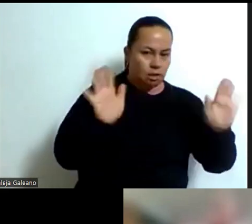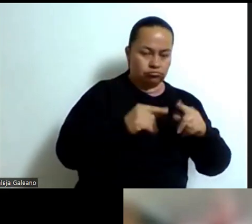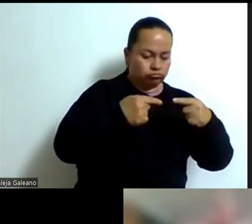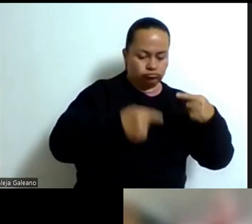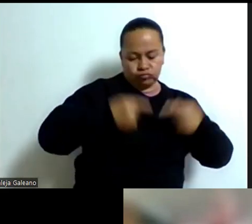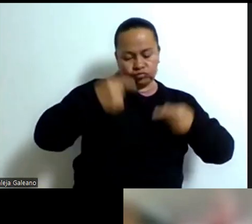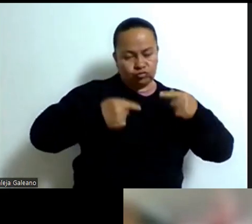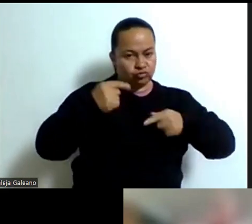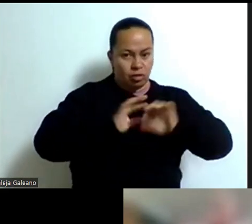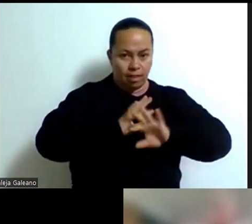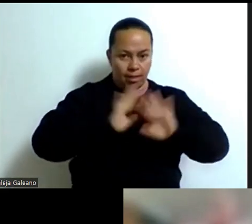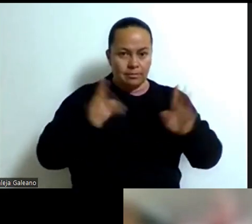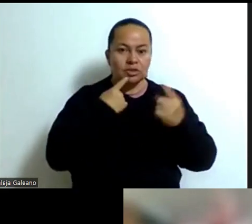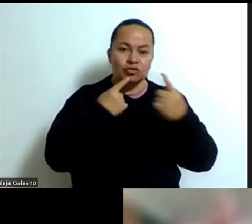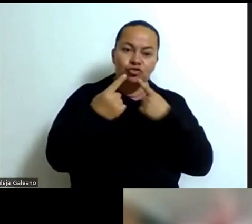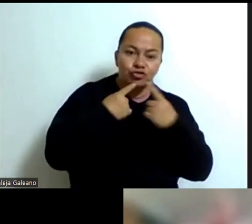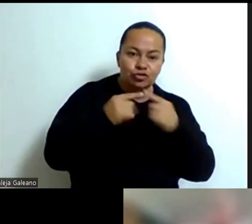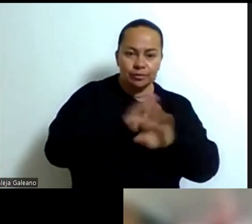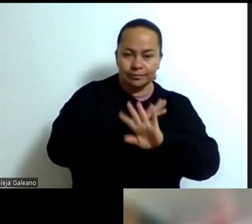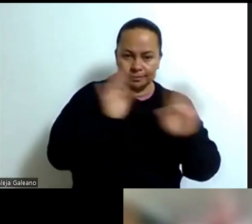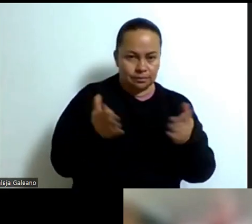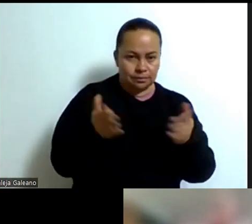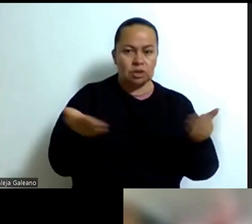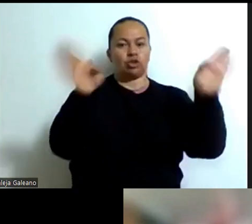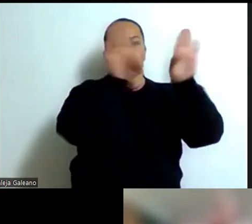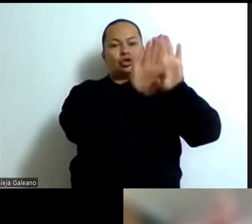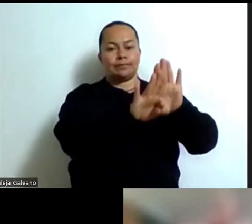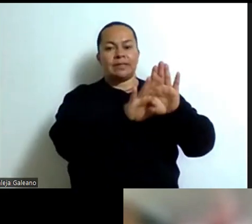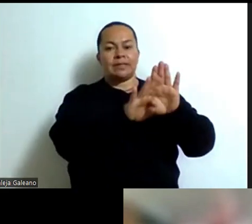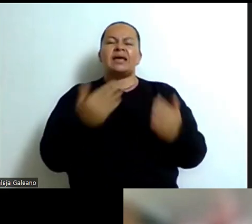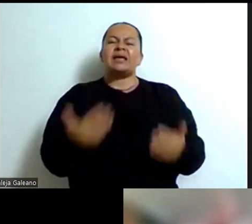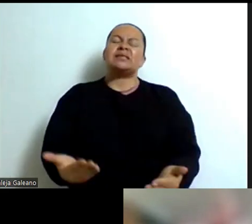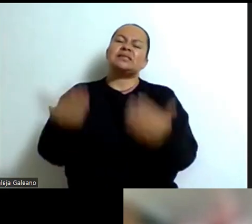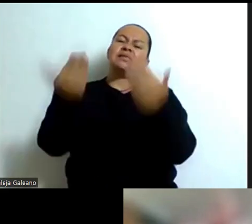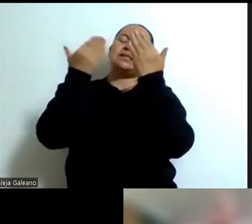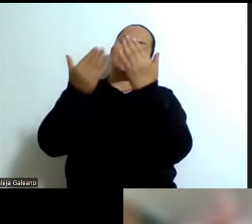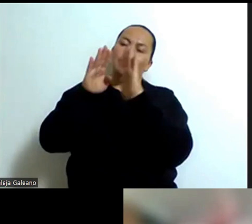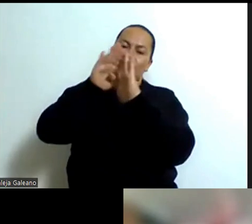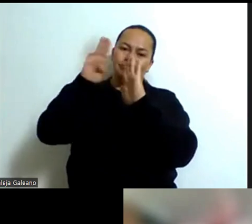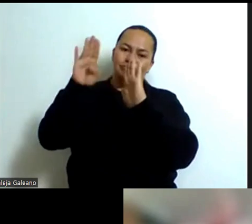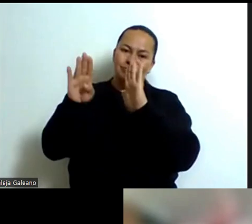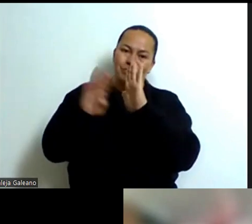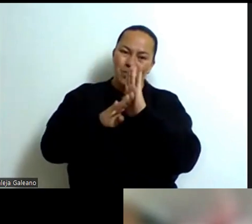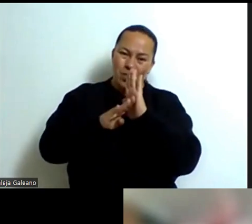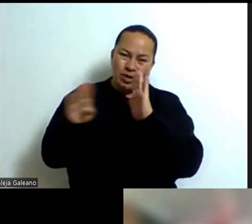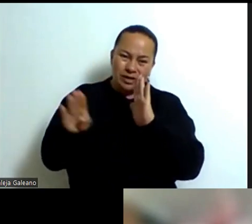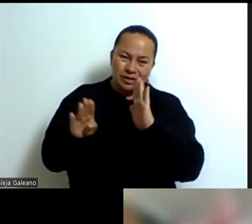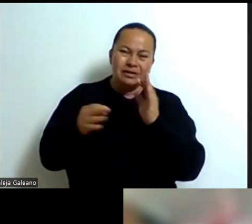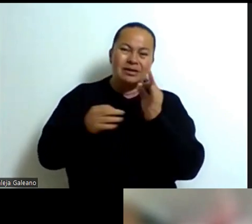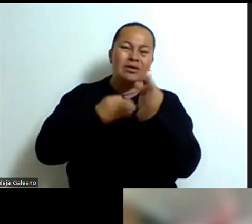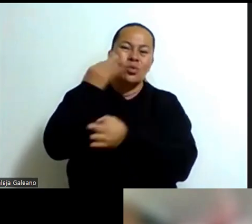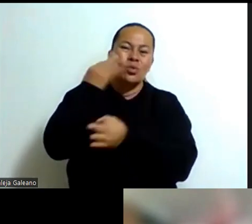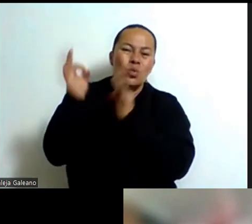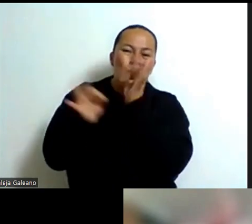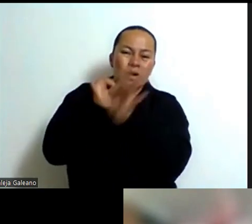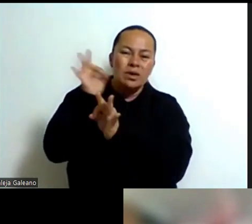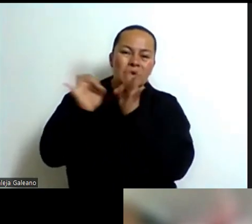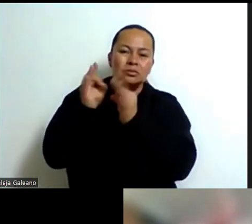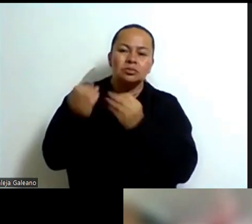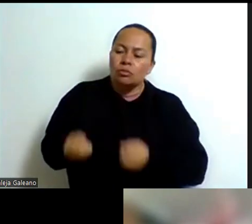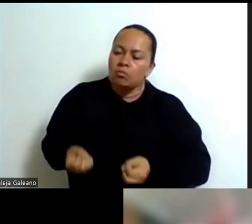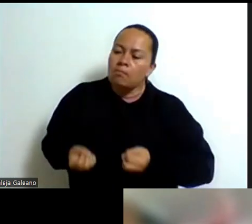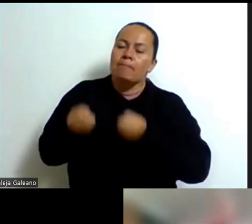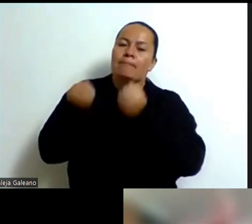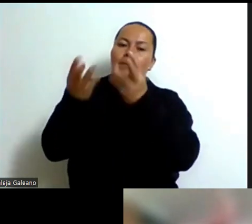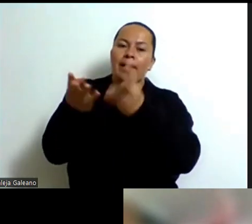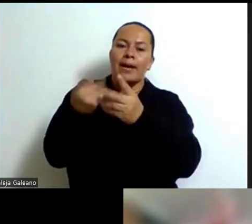HM Entonces qué sirve para una política de cuidadores que se les brinden eh de alguna manera